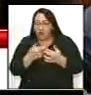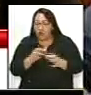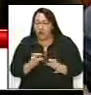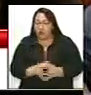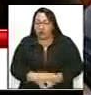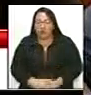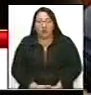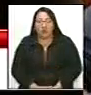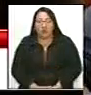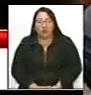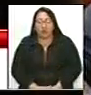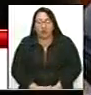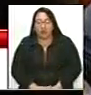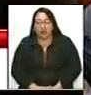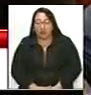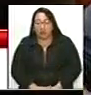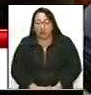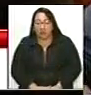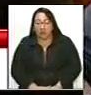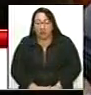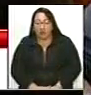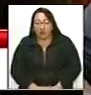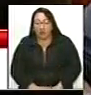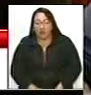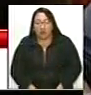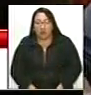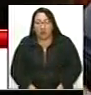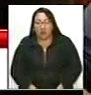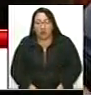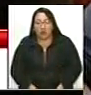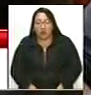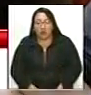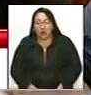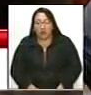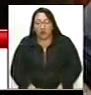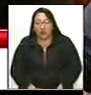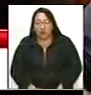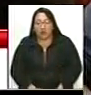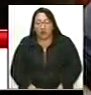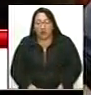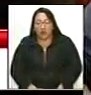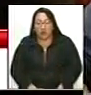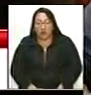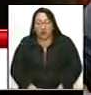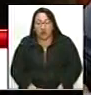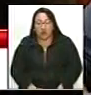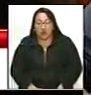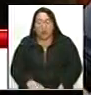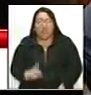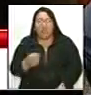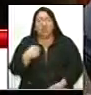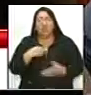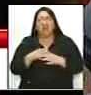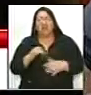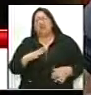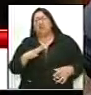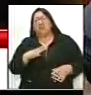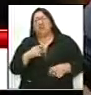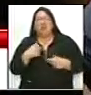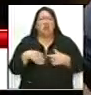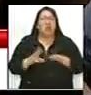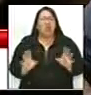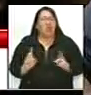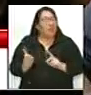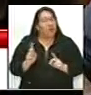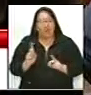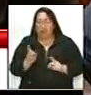públicos, porque nos debemos a la población. Y eso no es democracia plebiscitaria, como quieren llamar irónicamente